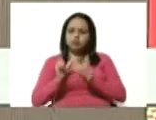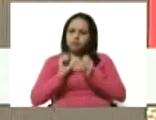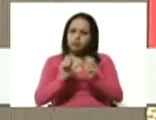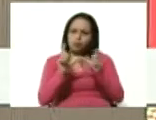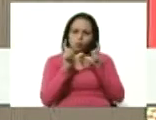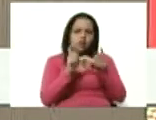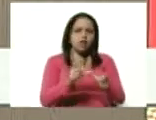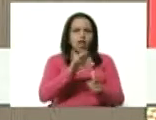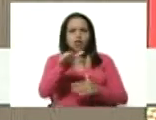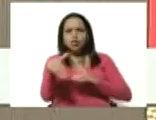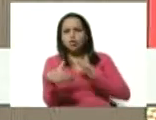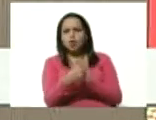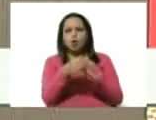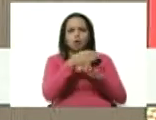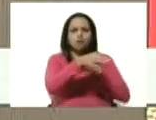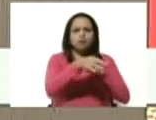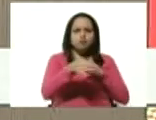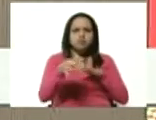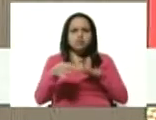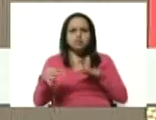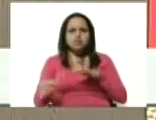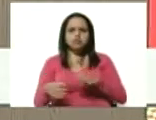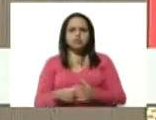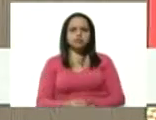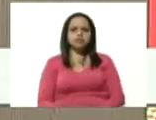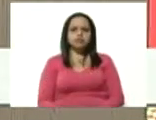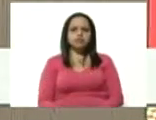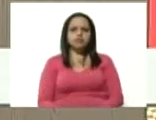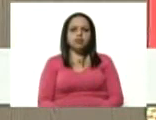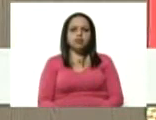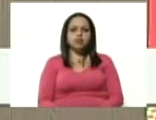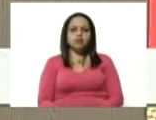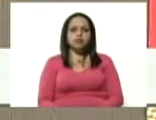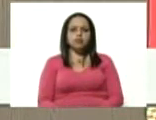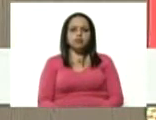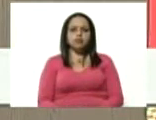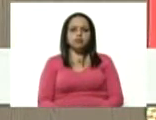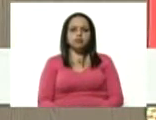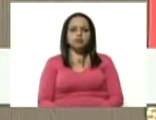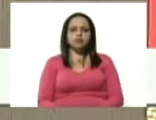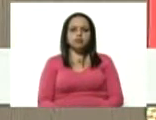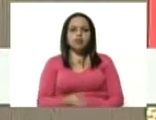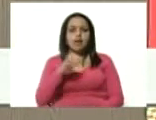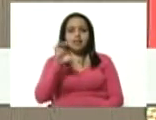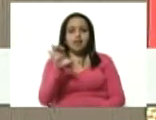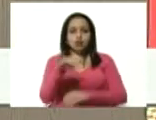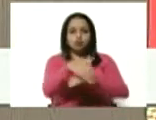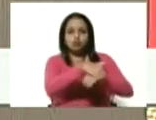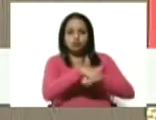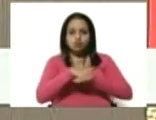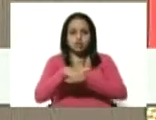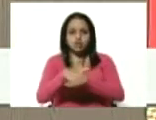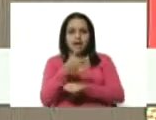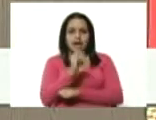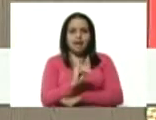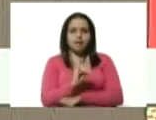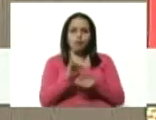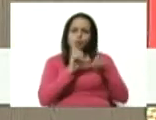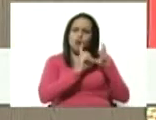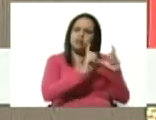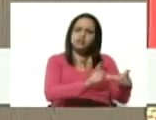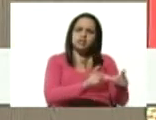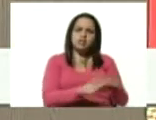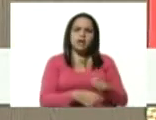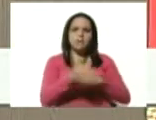cuarentena todos los municipios, excepto los del sur del lago. En el estado Trujillo se mantienen en cuarentena